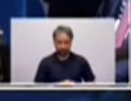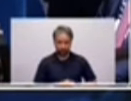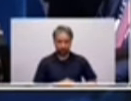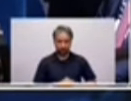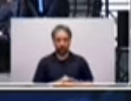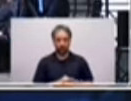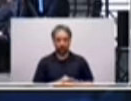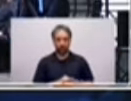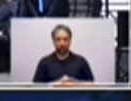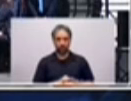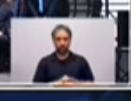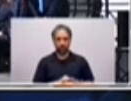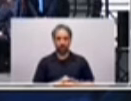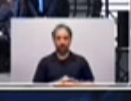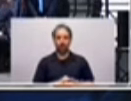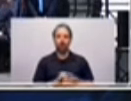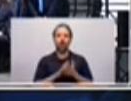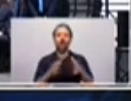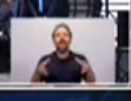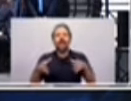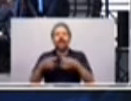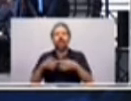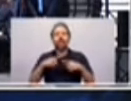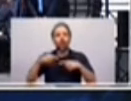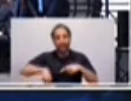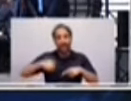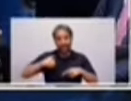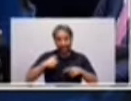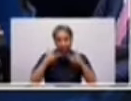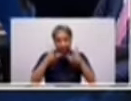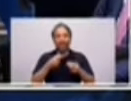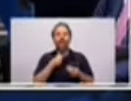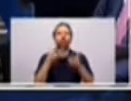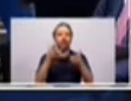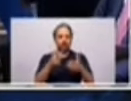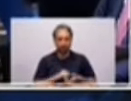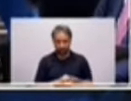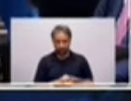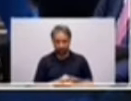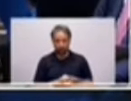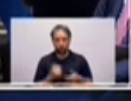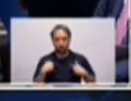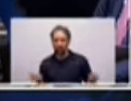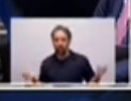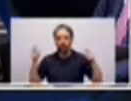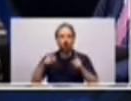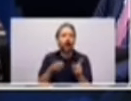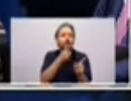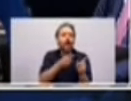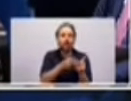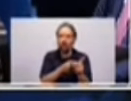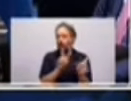diagnóstico lo tenemos todo muy claro, ¿no? El tema es cómo se sale de esto, cuando vos ya tenés un, cuando la oposición se empieza a achicar. A ver, en términos